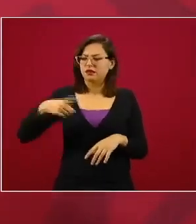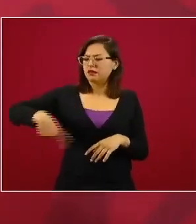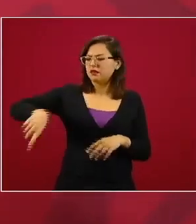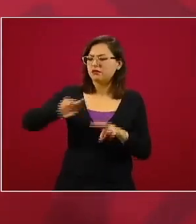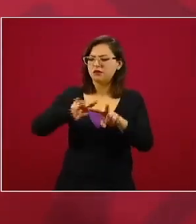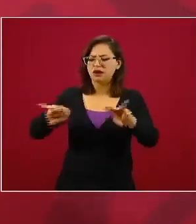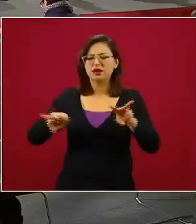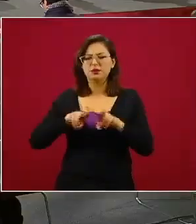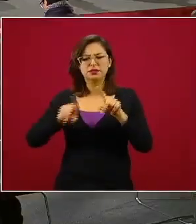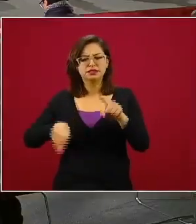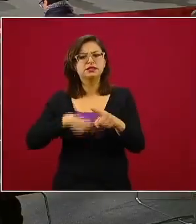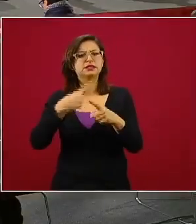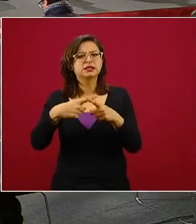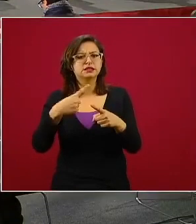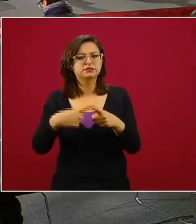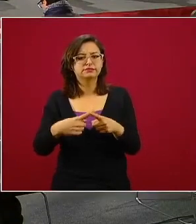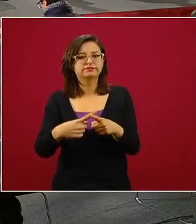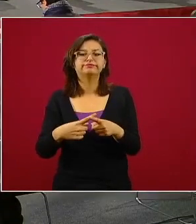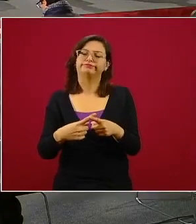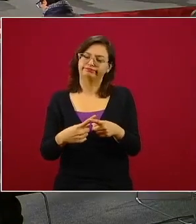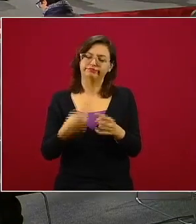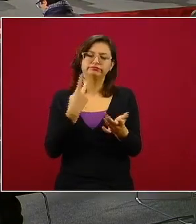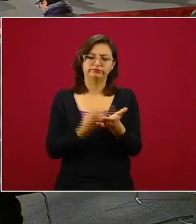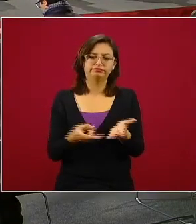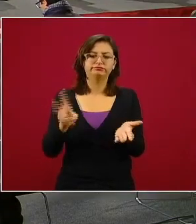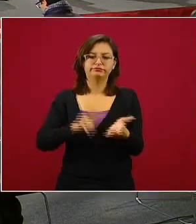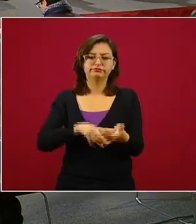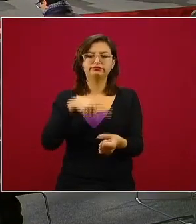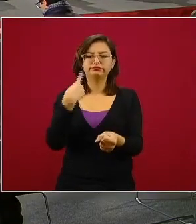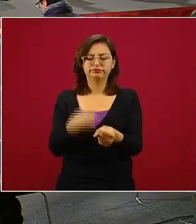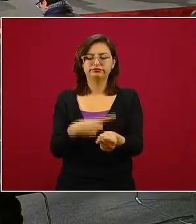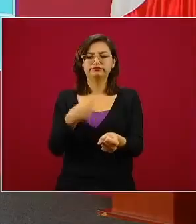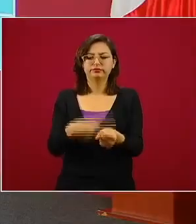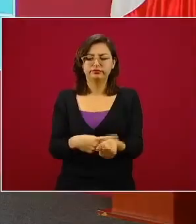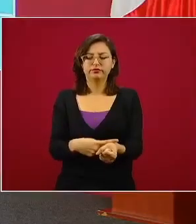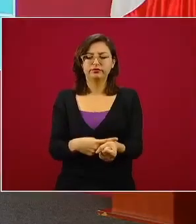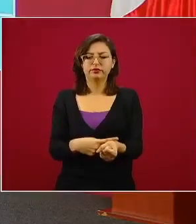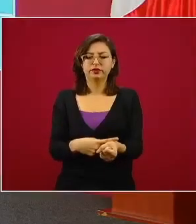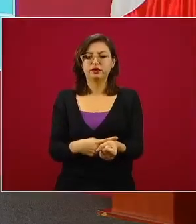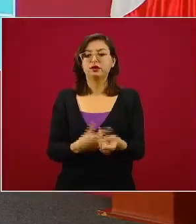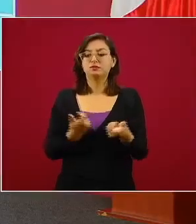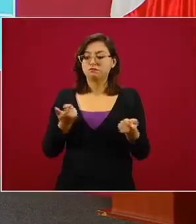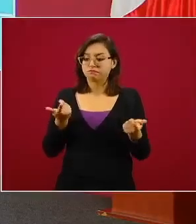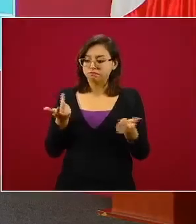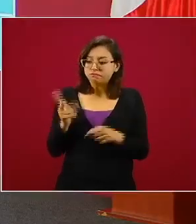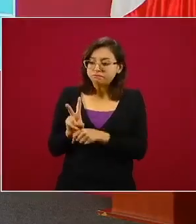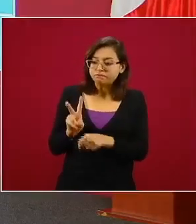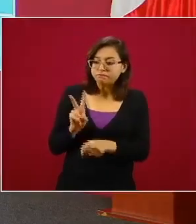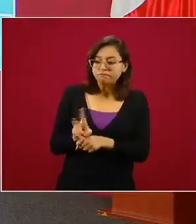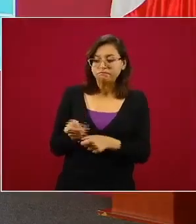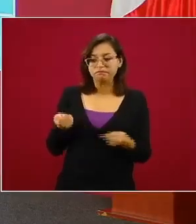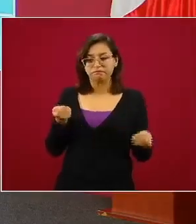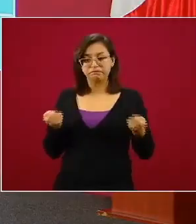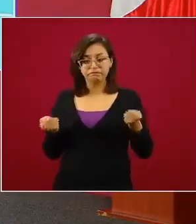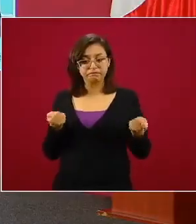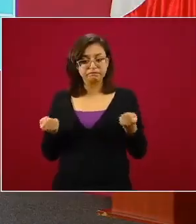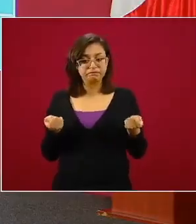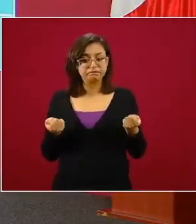vulnerables? Las que tienen enfermedades crónicas y que queremos que estén controladas,